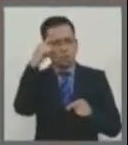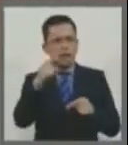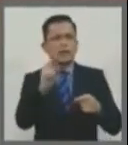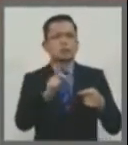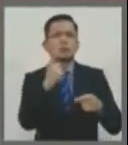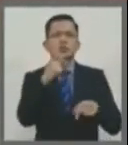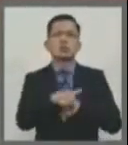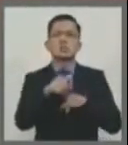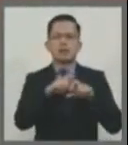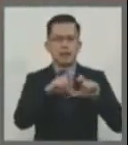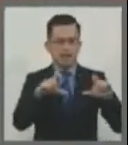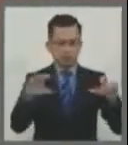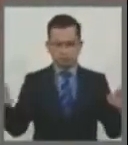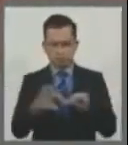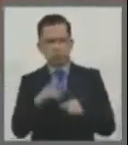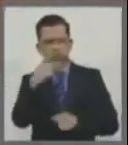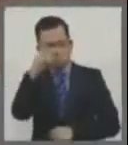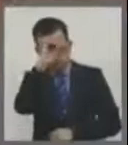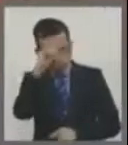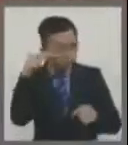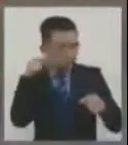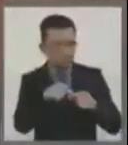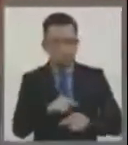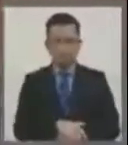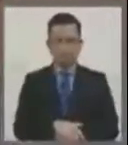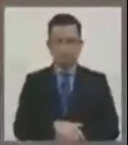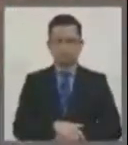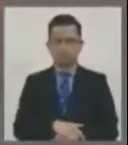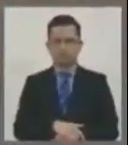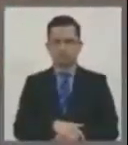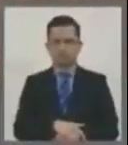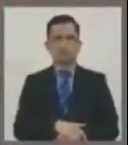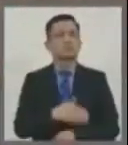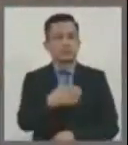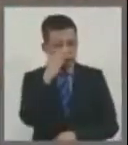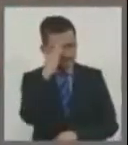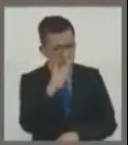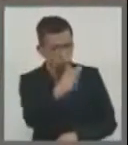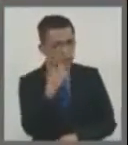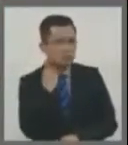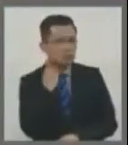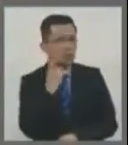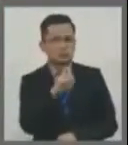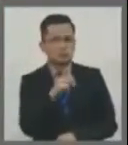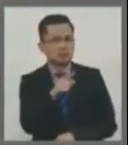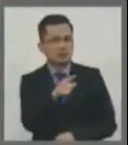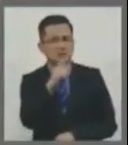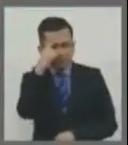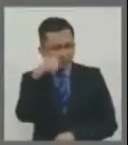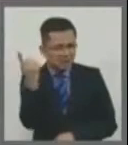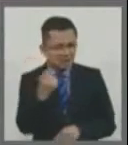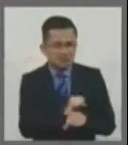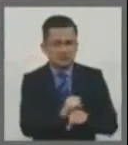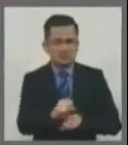repetición de un numeral en el Código Penal Federal? Muy sencillo, señor diputado Espadas,